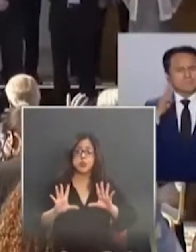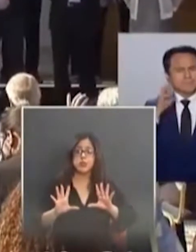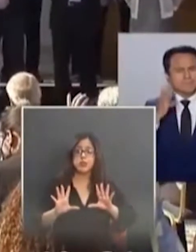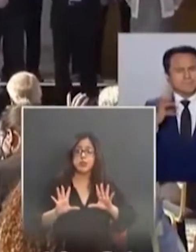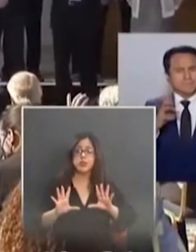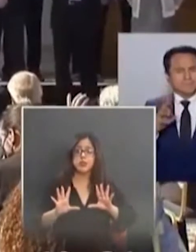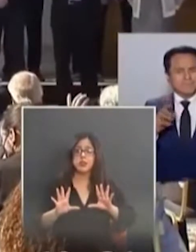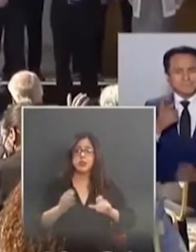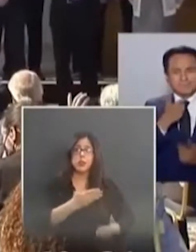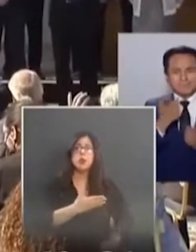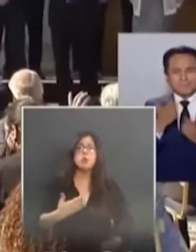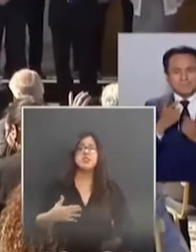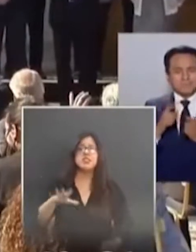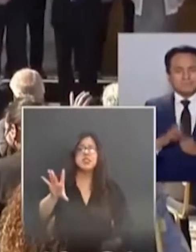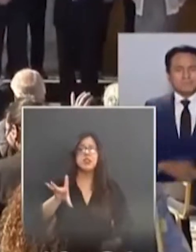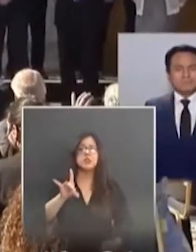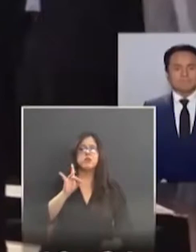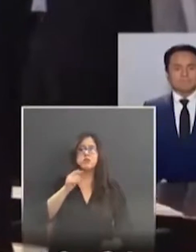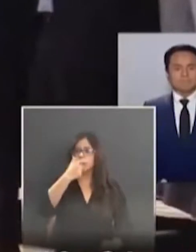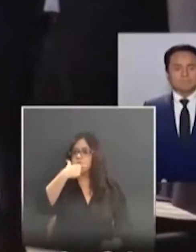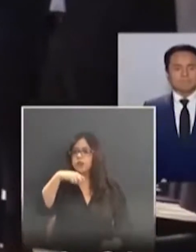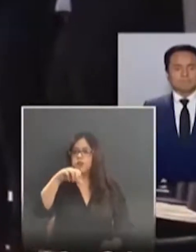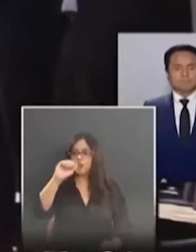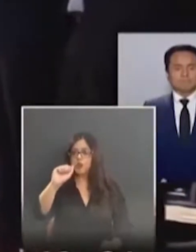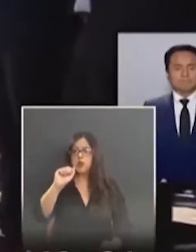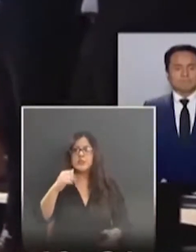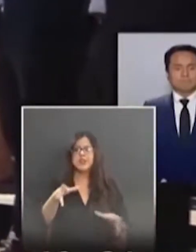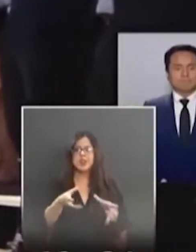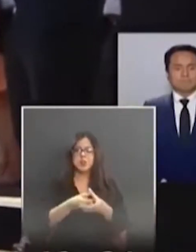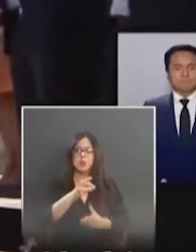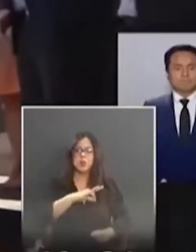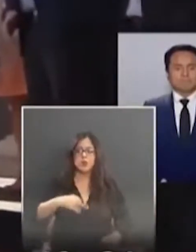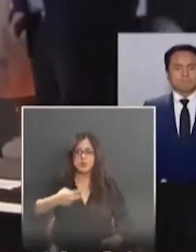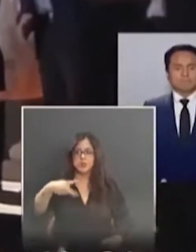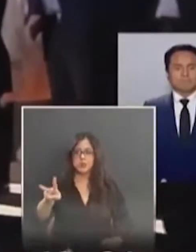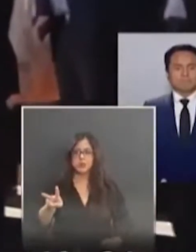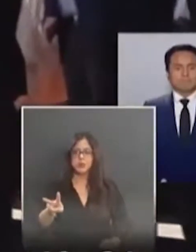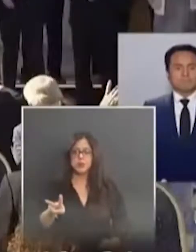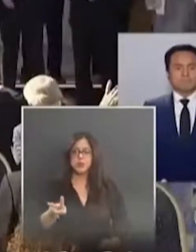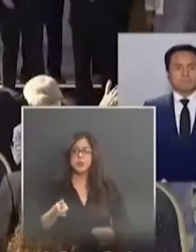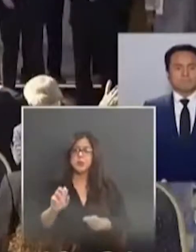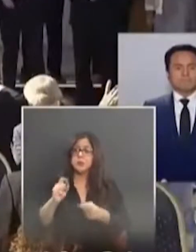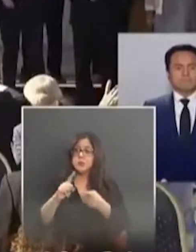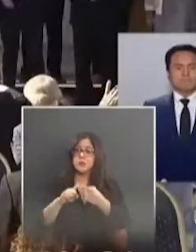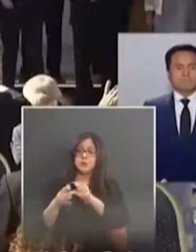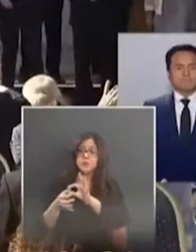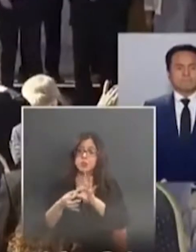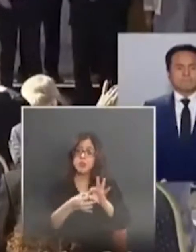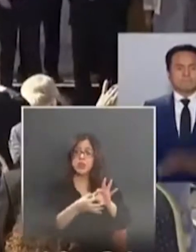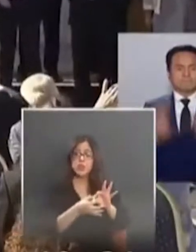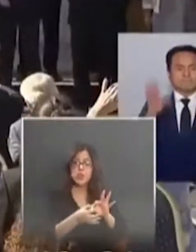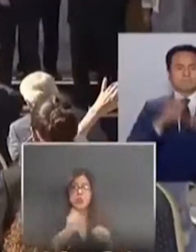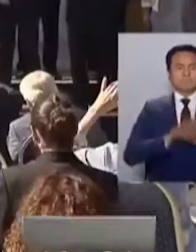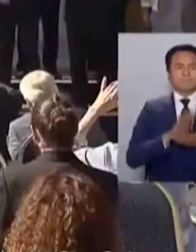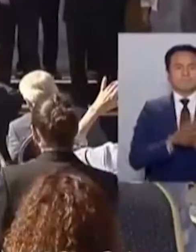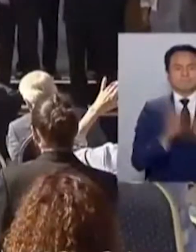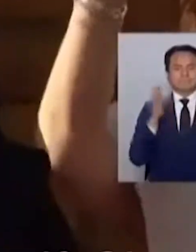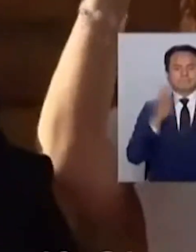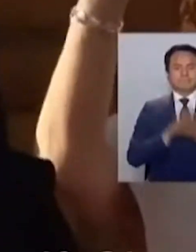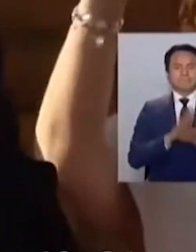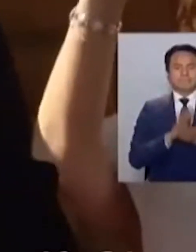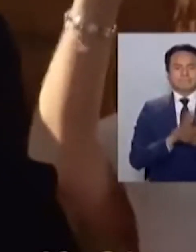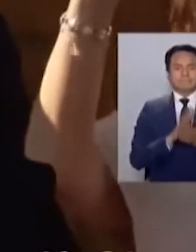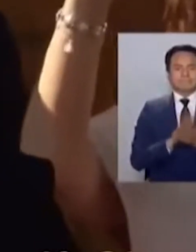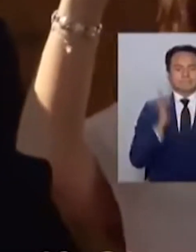Universidad del Desarrollo, donde 69% de los encuestados catalogó el equipo bueno. El apoyo llega a 83%